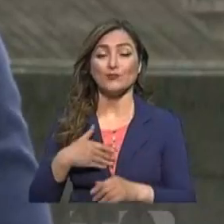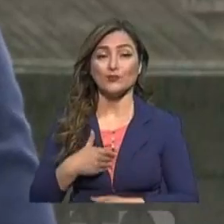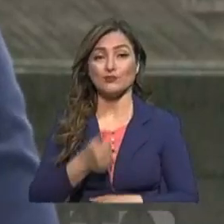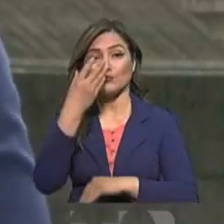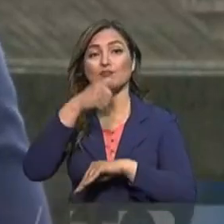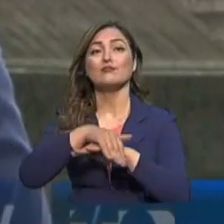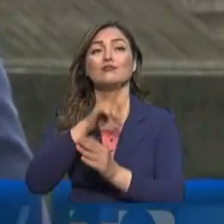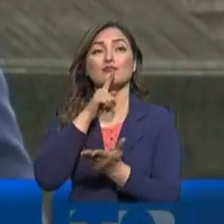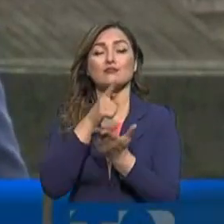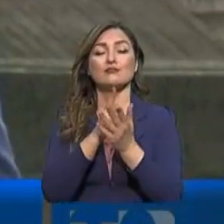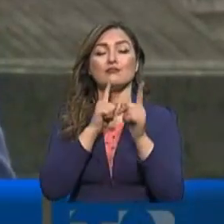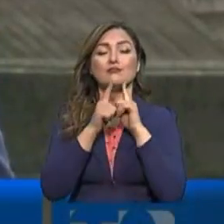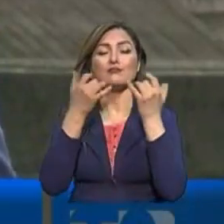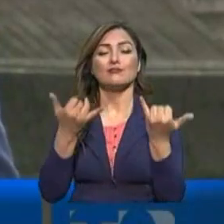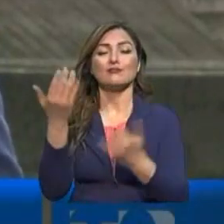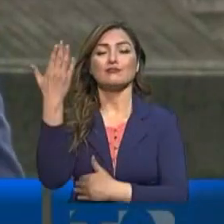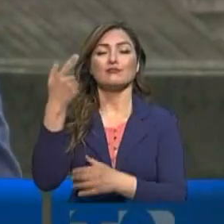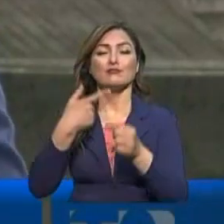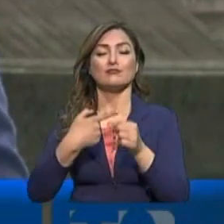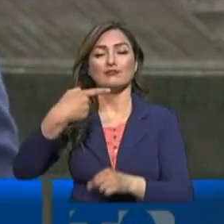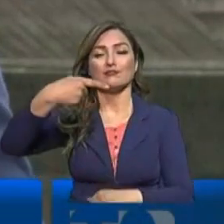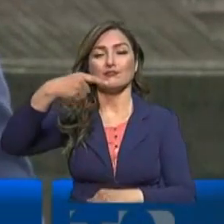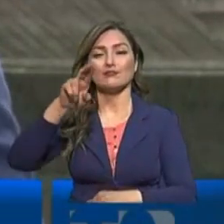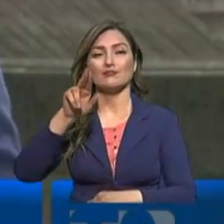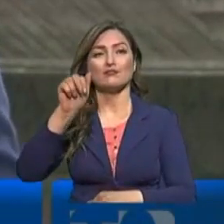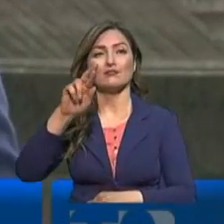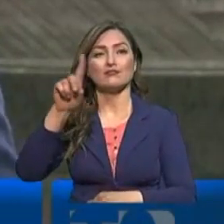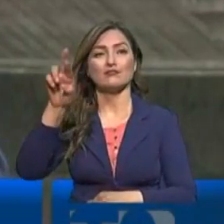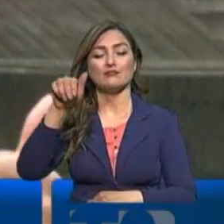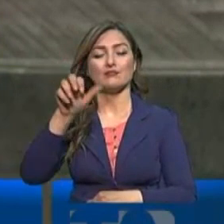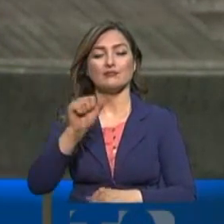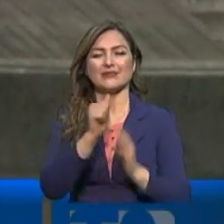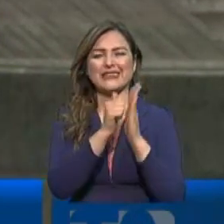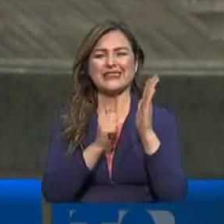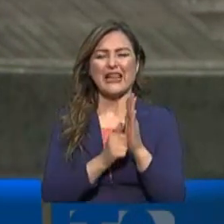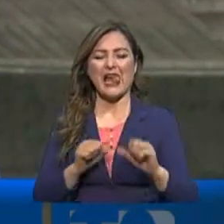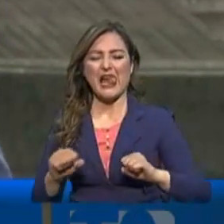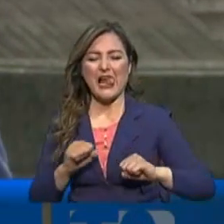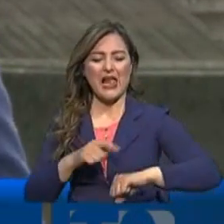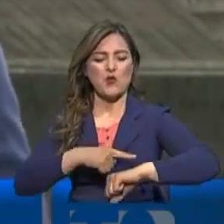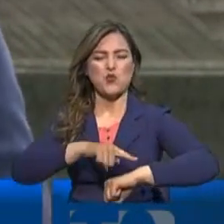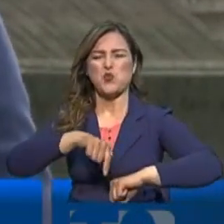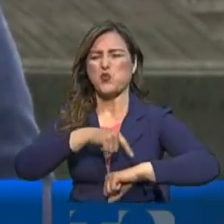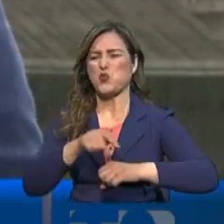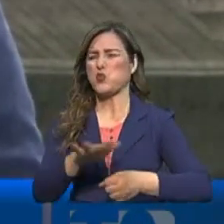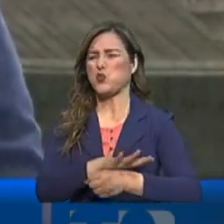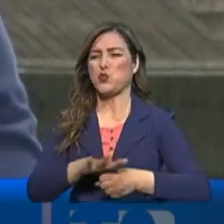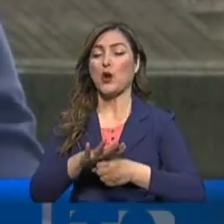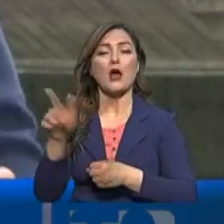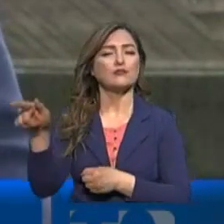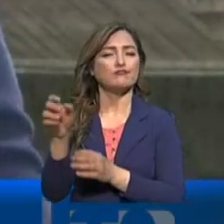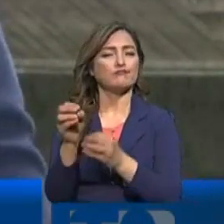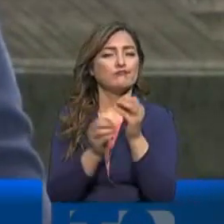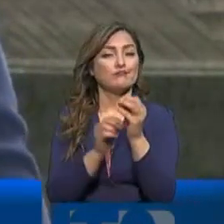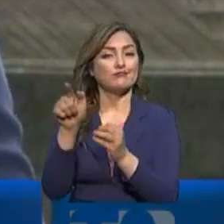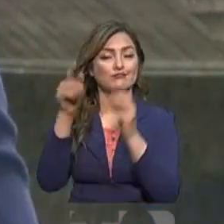Dialogamos el día de hoy con el alcalde de Quito, Santiago Guarderas, quien continúa cumpliendo una agenda apretada aquí en su despacho en el Palacio Municipal,